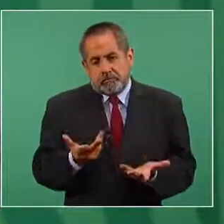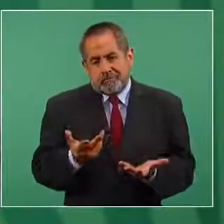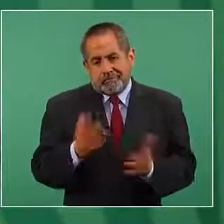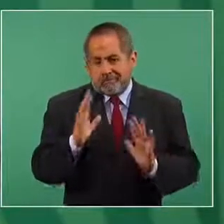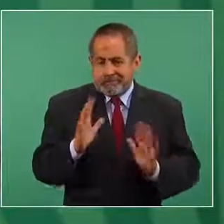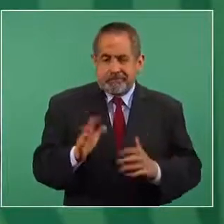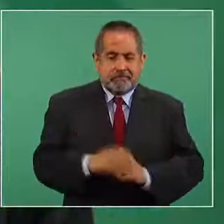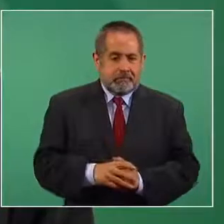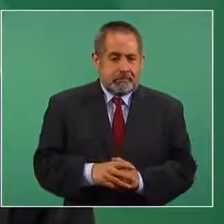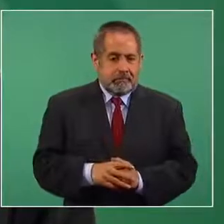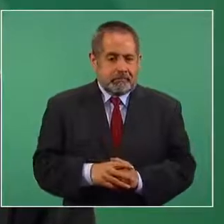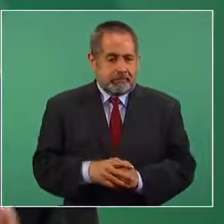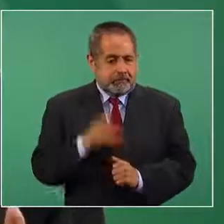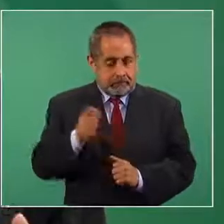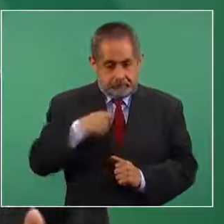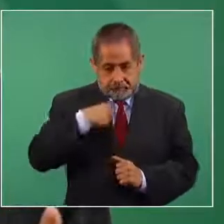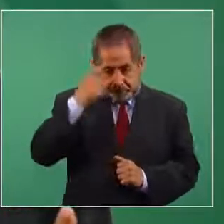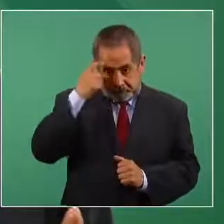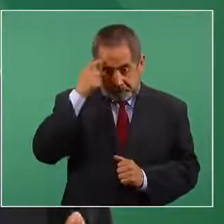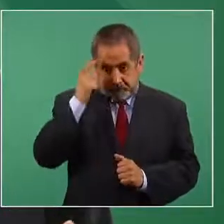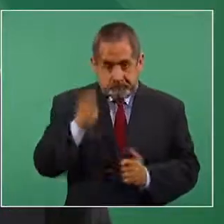Entonces,